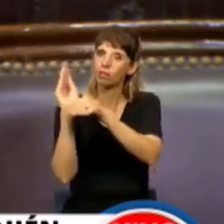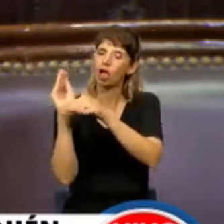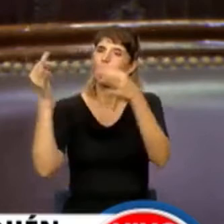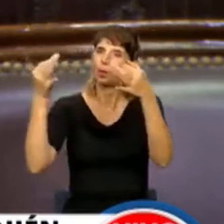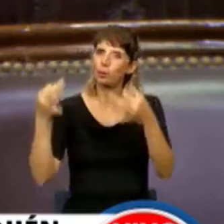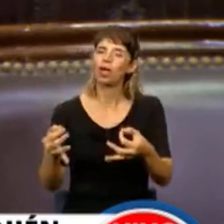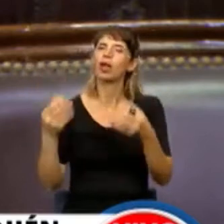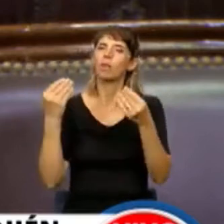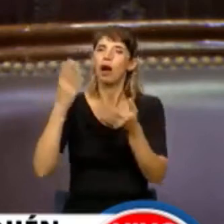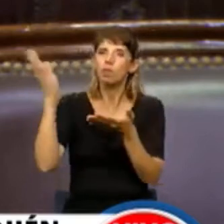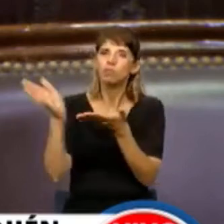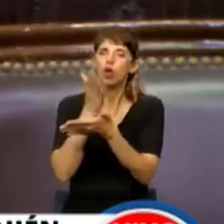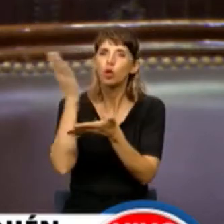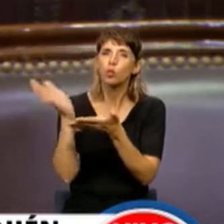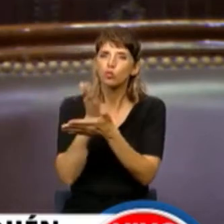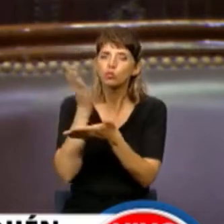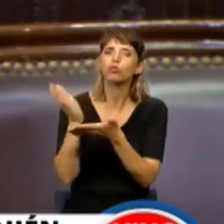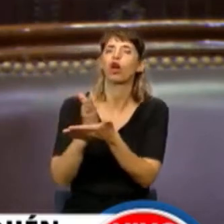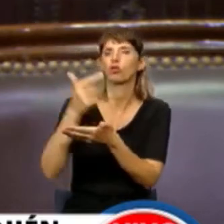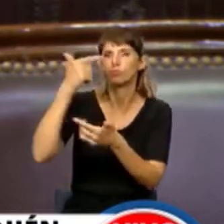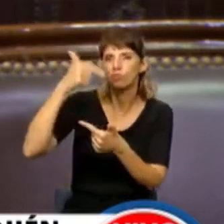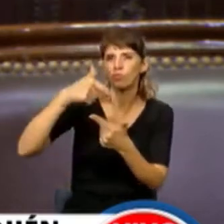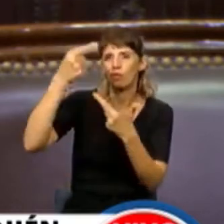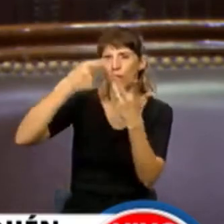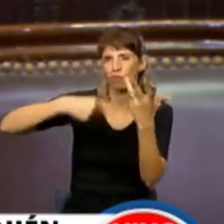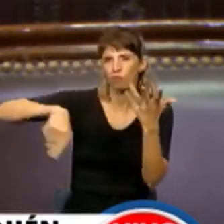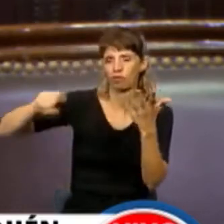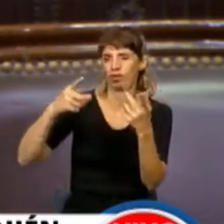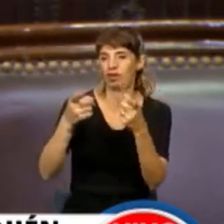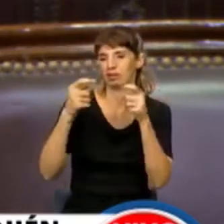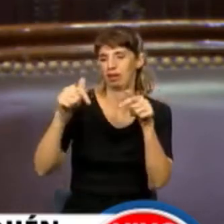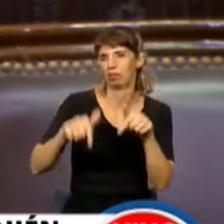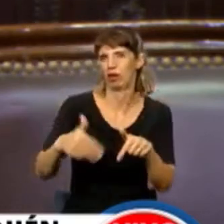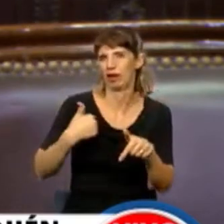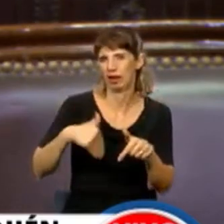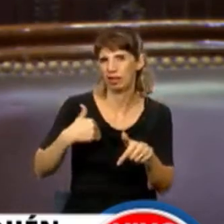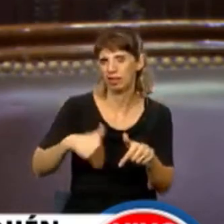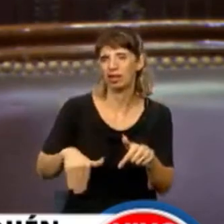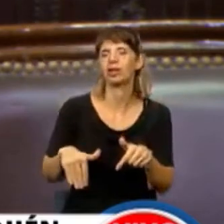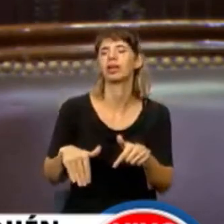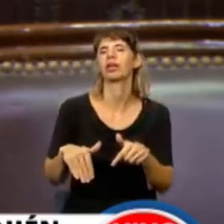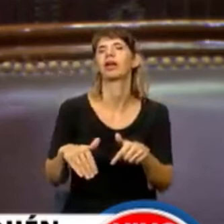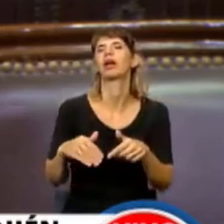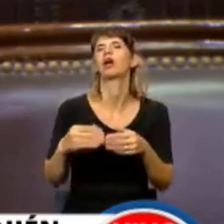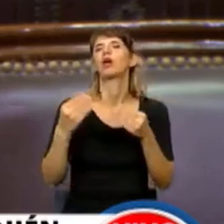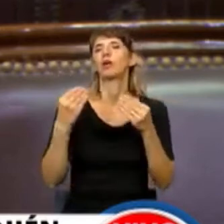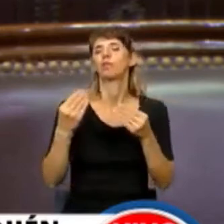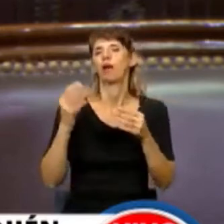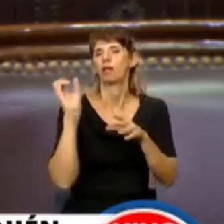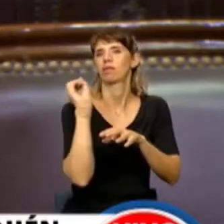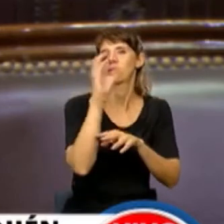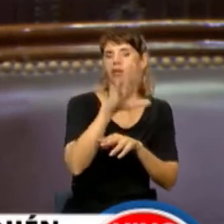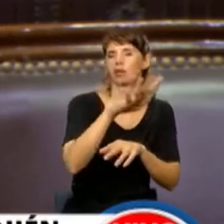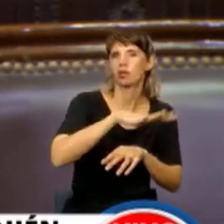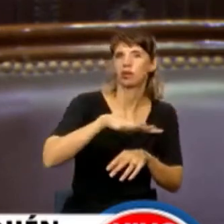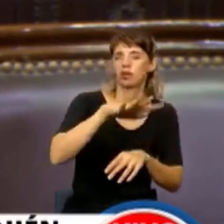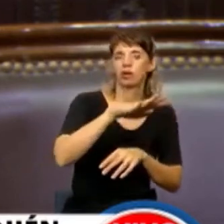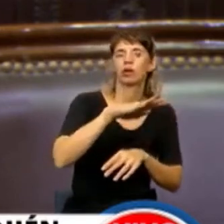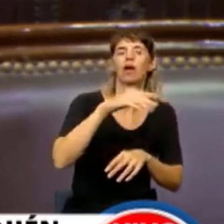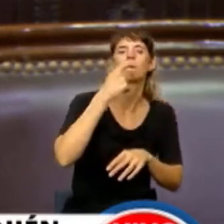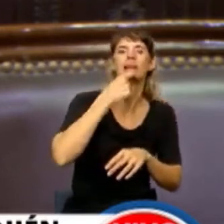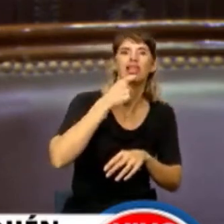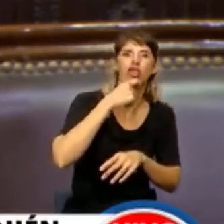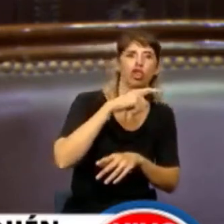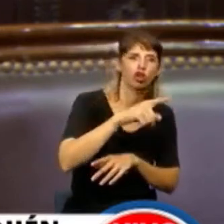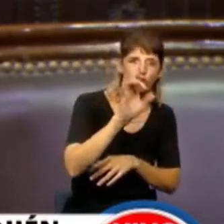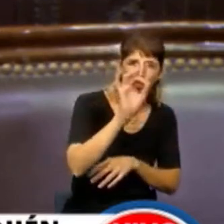el combustible que necesitamos también los argentinos y que no lo tengamos que llevar solamente a Luján de Cuyo, a su Mendoza